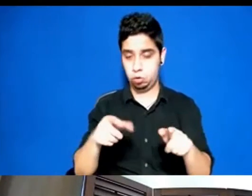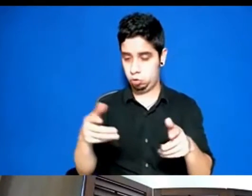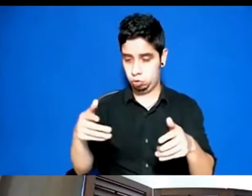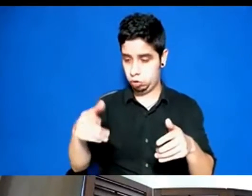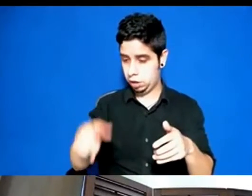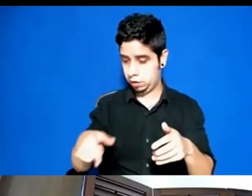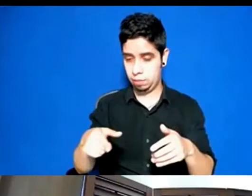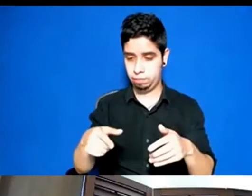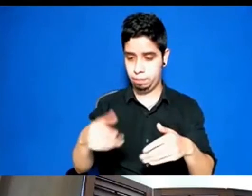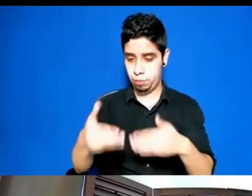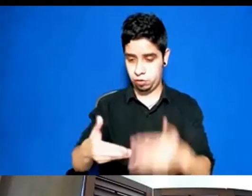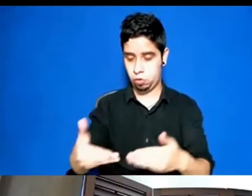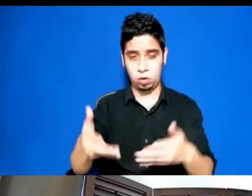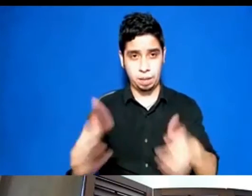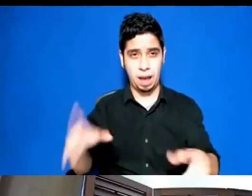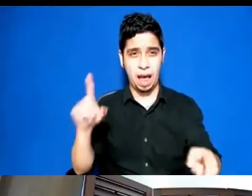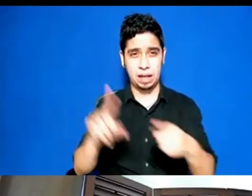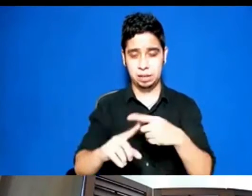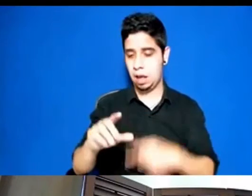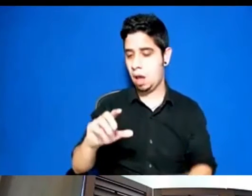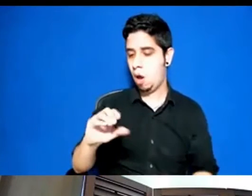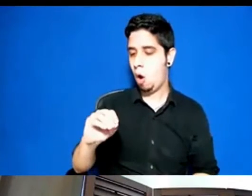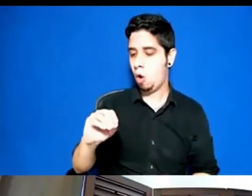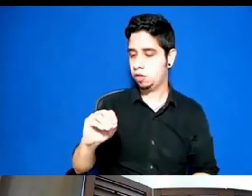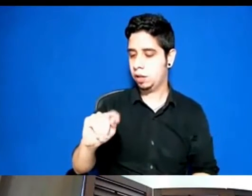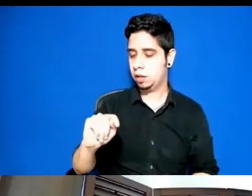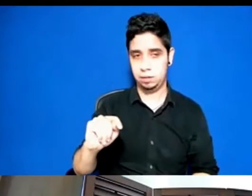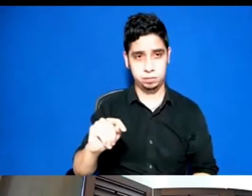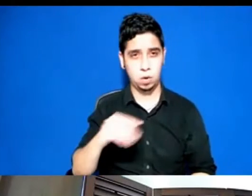era el tiempo que venían de marzo a octubre. Después hicieron chuin y se cambiaron.